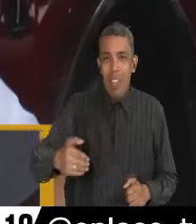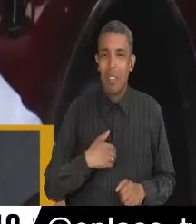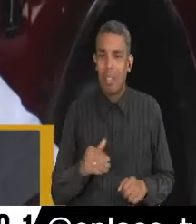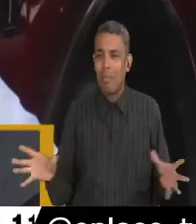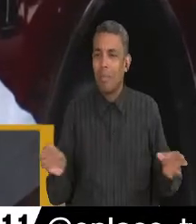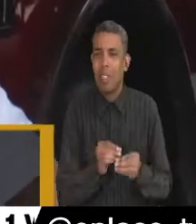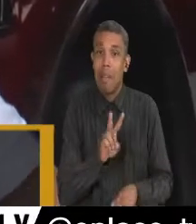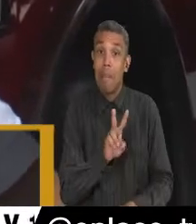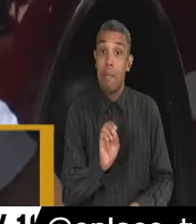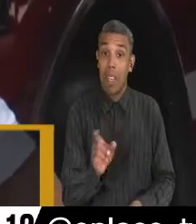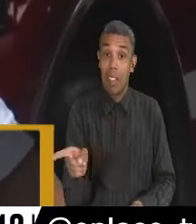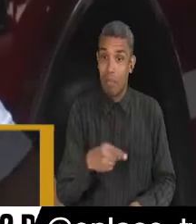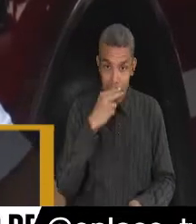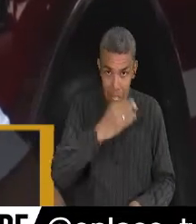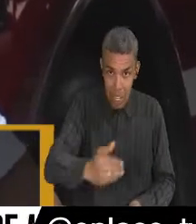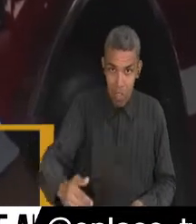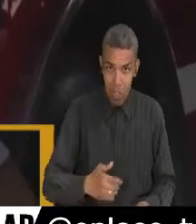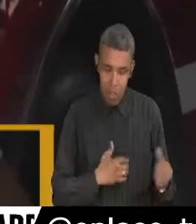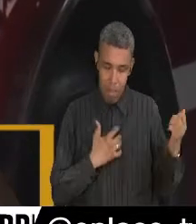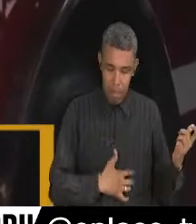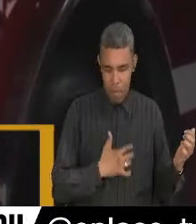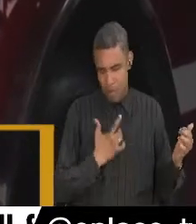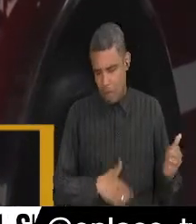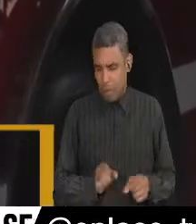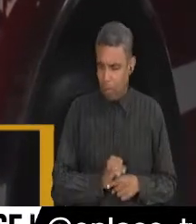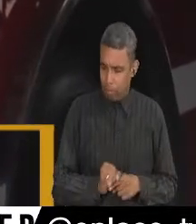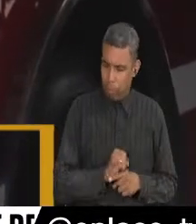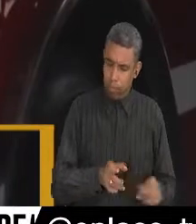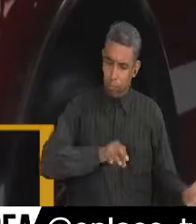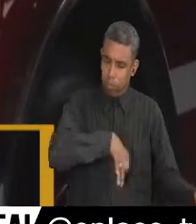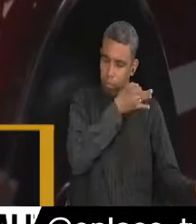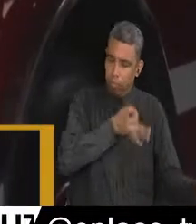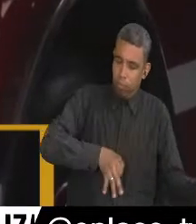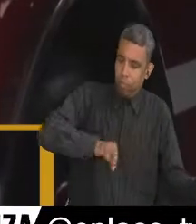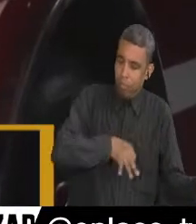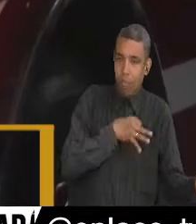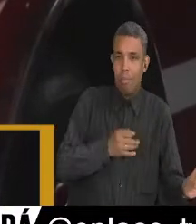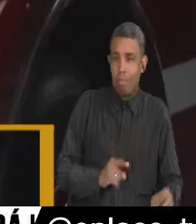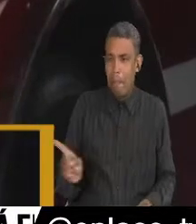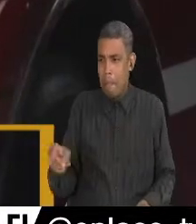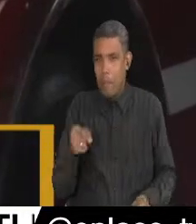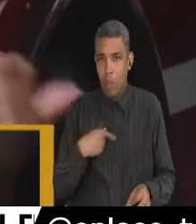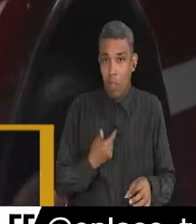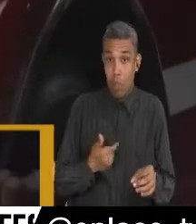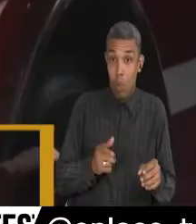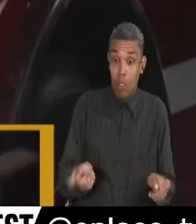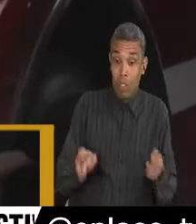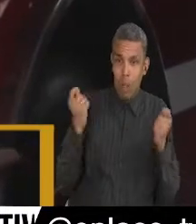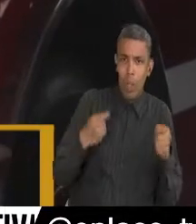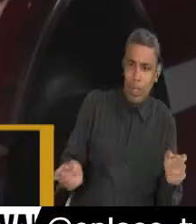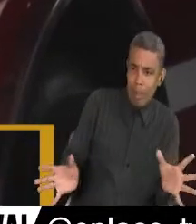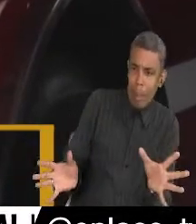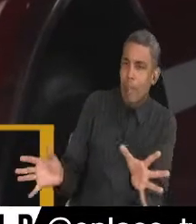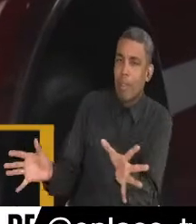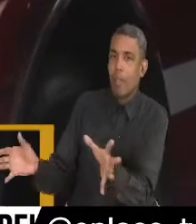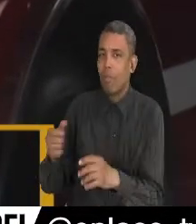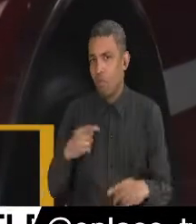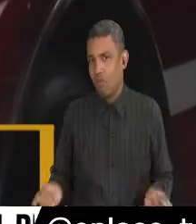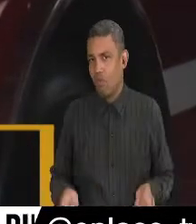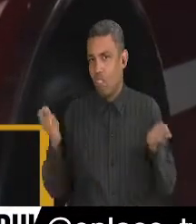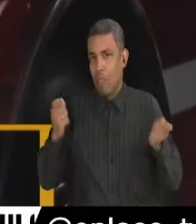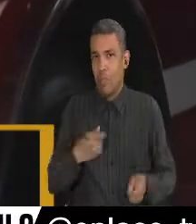sin embargo los pequeños no tuvieron problemas de salud y tampoco ninguna situación que pudiera alterarlos,